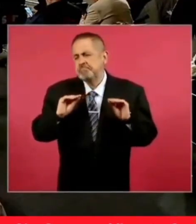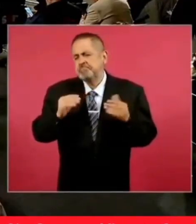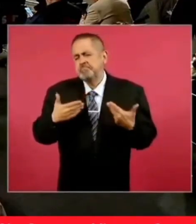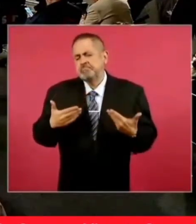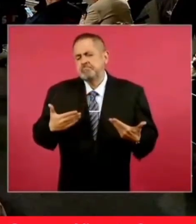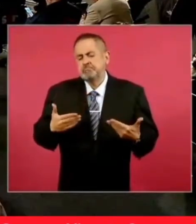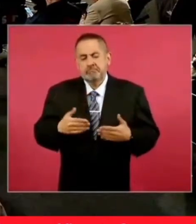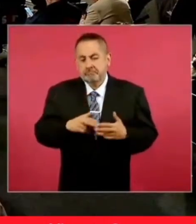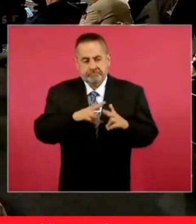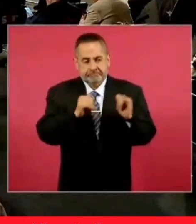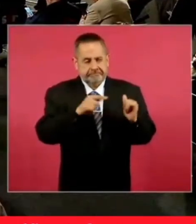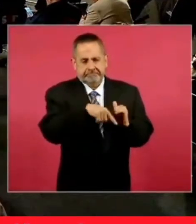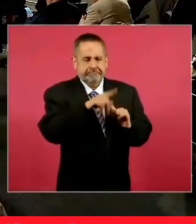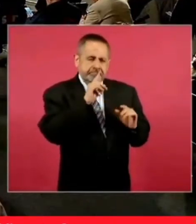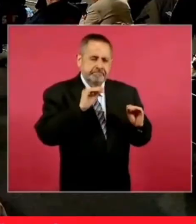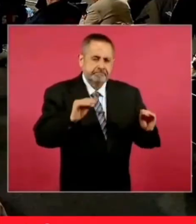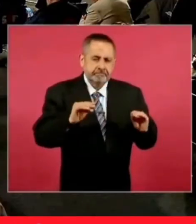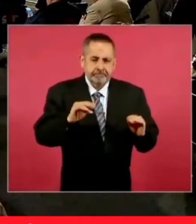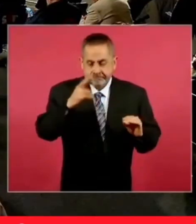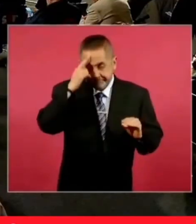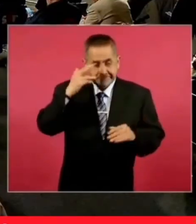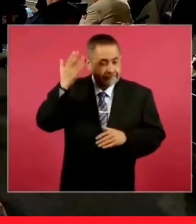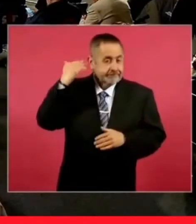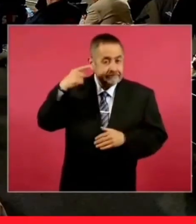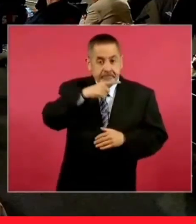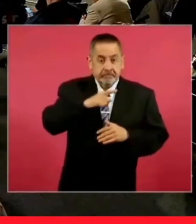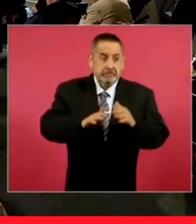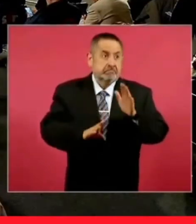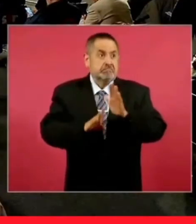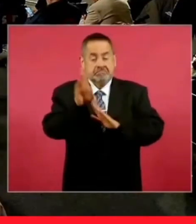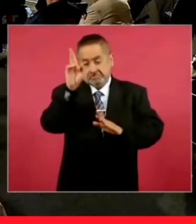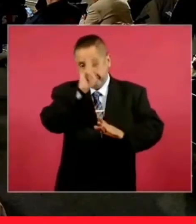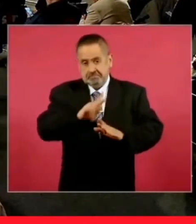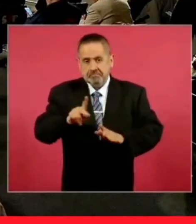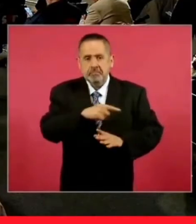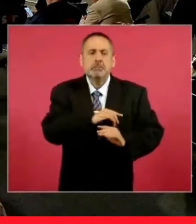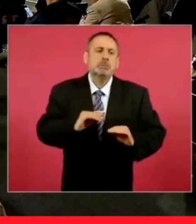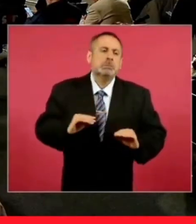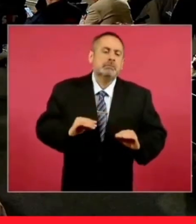nadie de ellos, cuando estaba sucediendo esto.